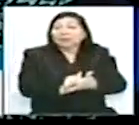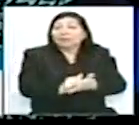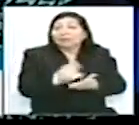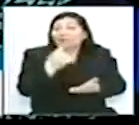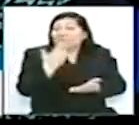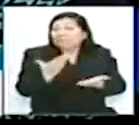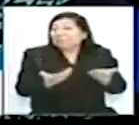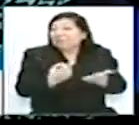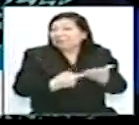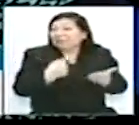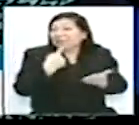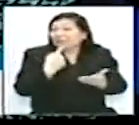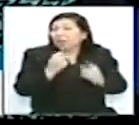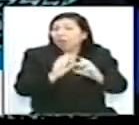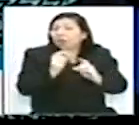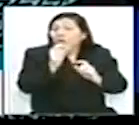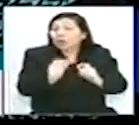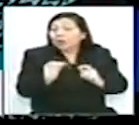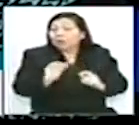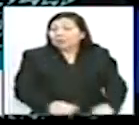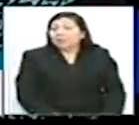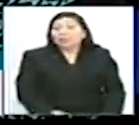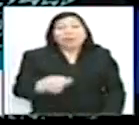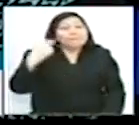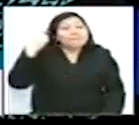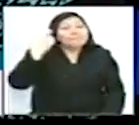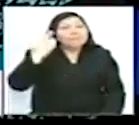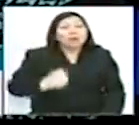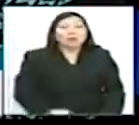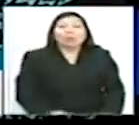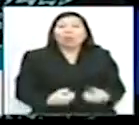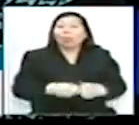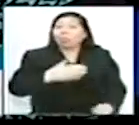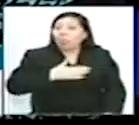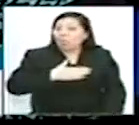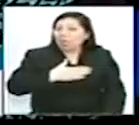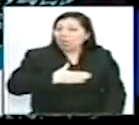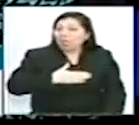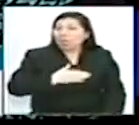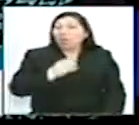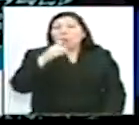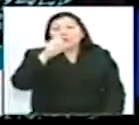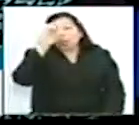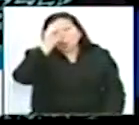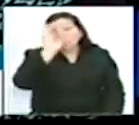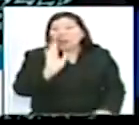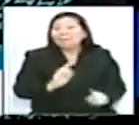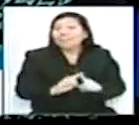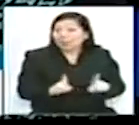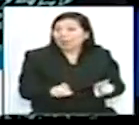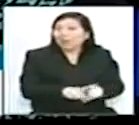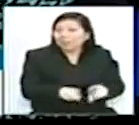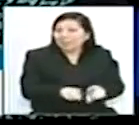de entender. Congresistas, políticos, empresarios, opinólogos, pero